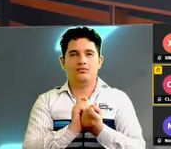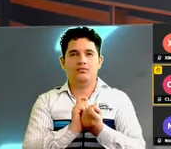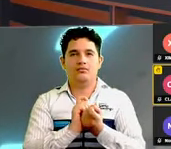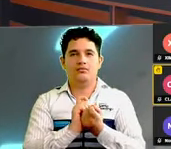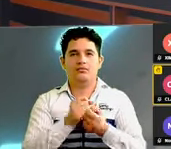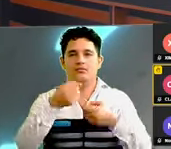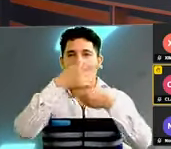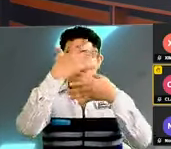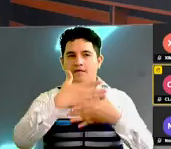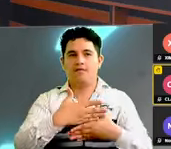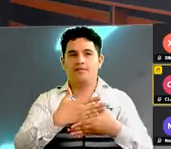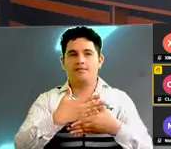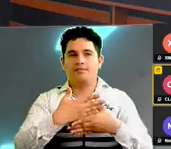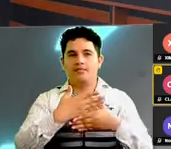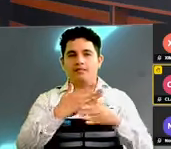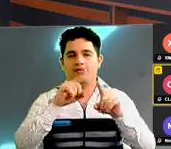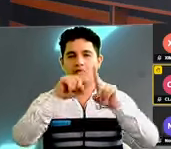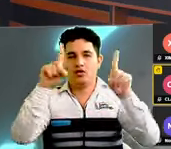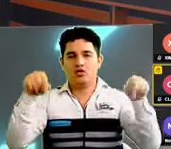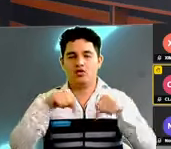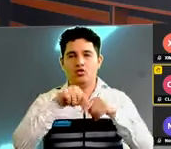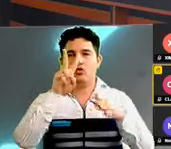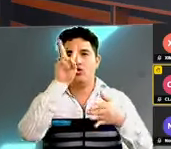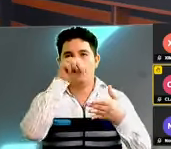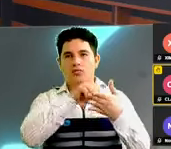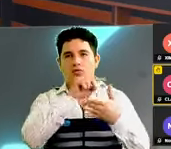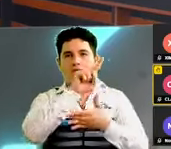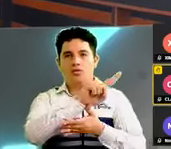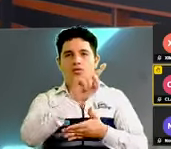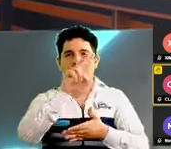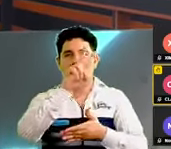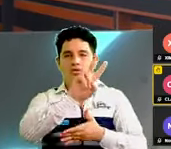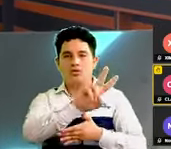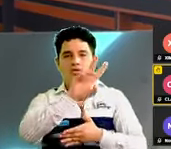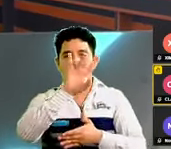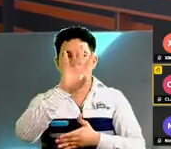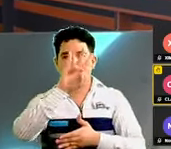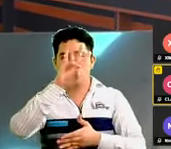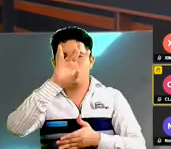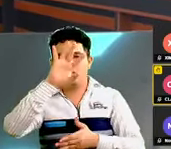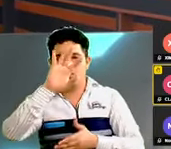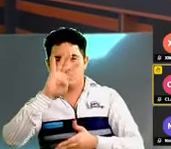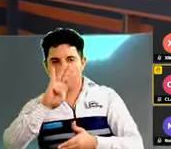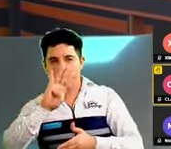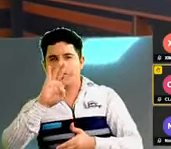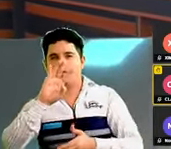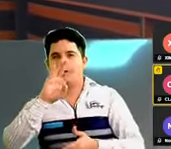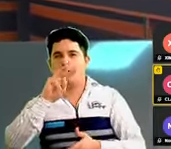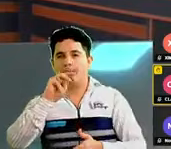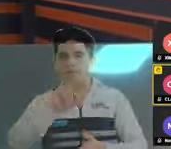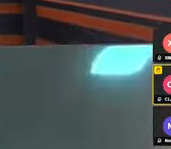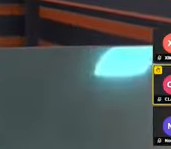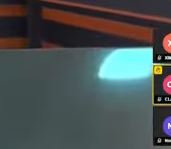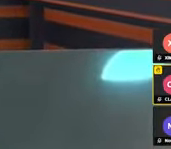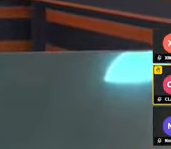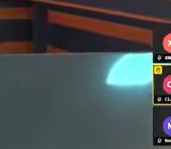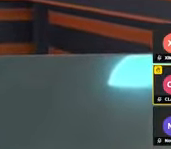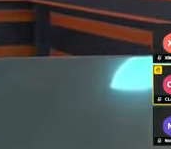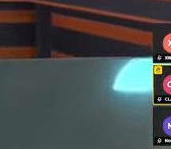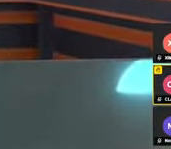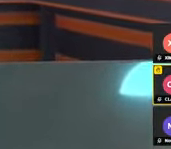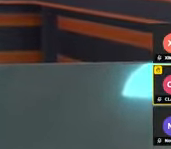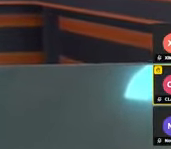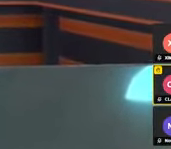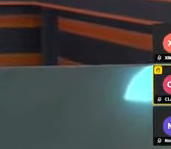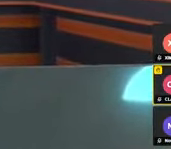inmueble con una superficie de 2.251 metros cuadrados ubicado en la cooperativa de vivienda 30 de julio